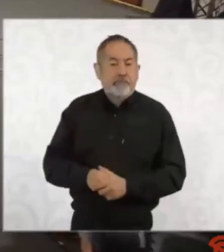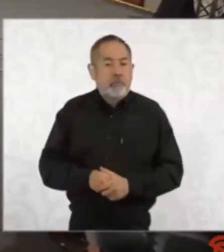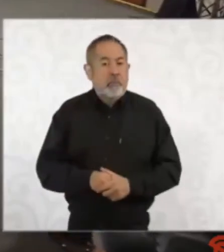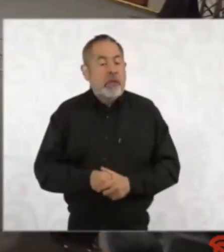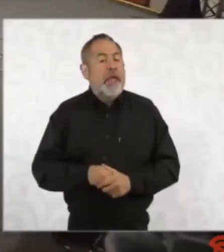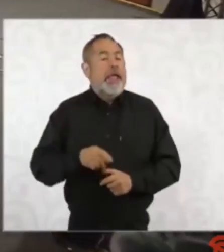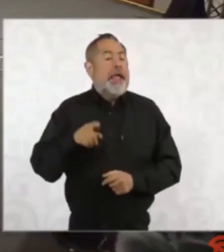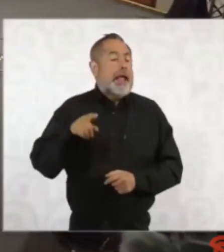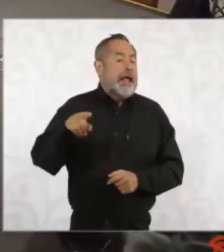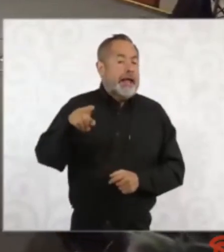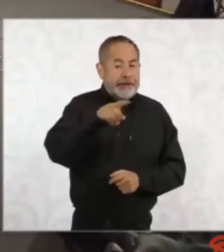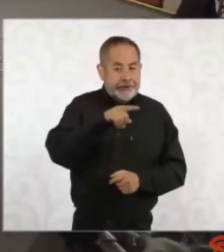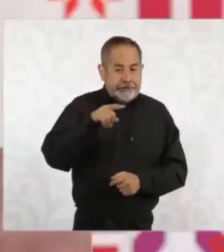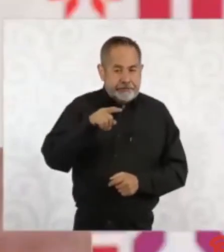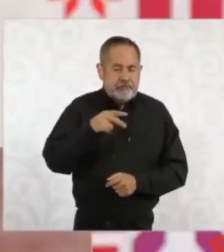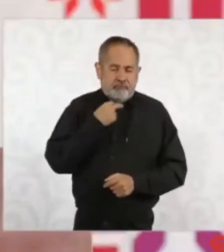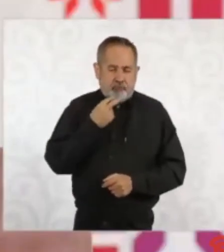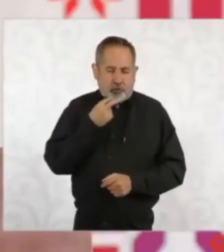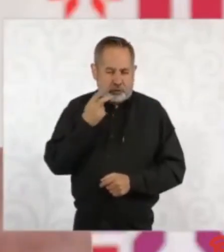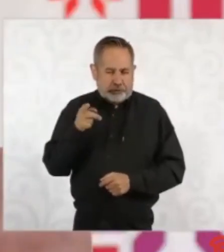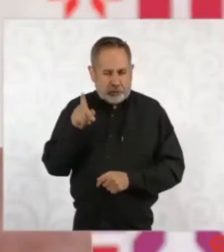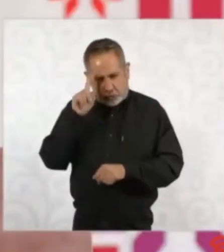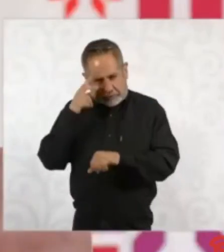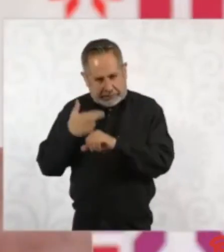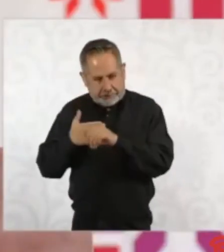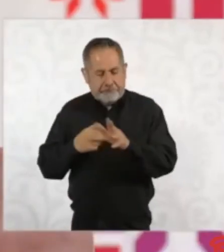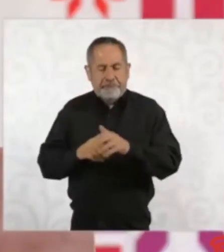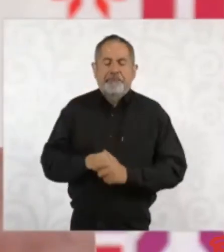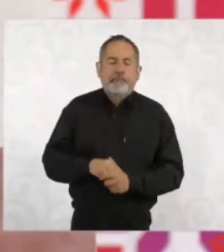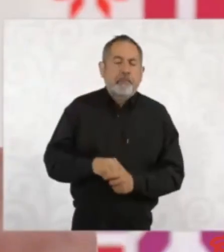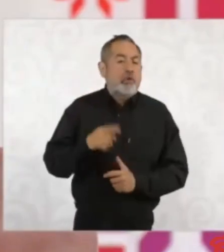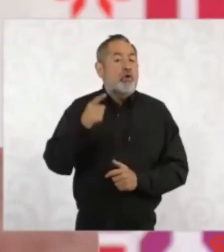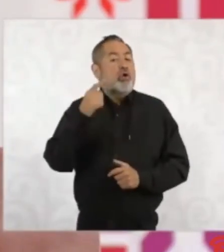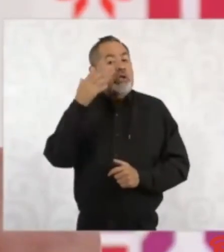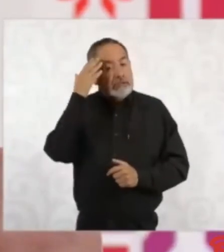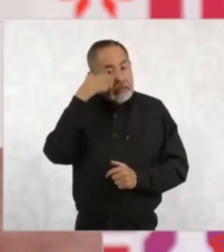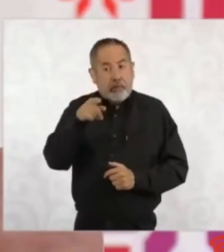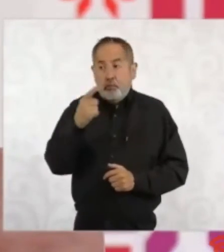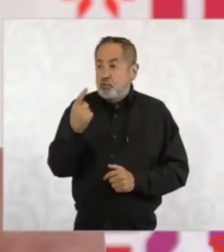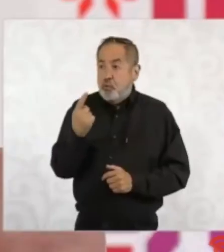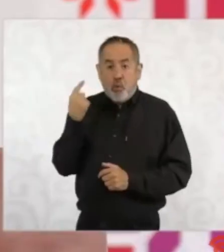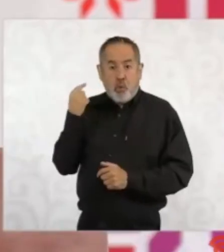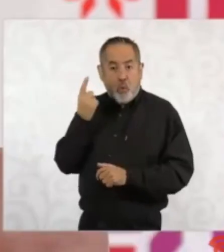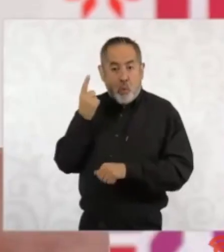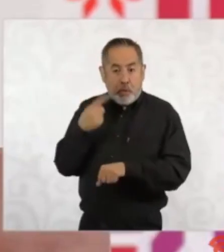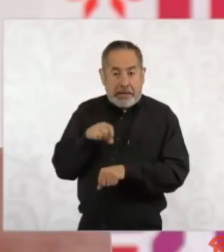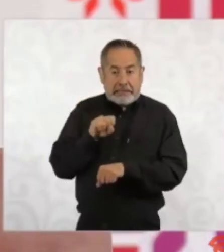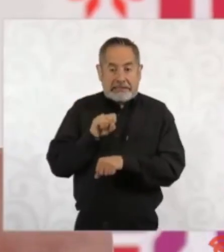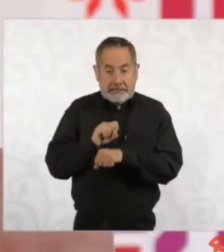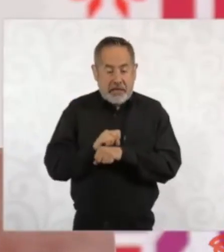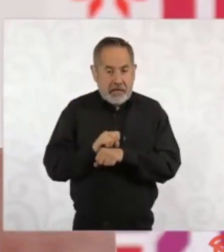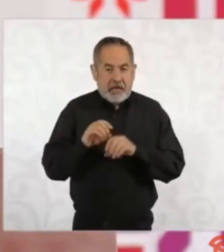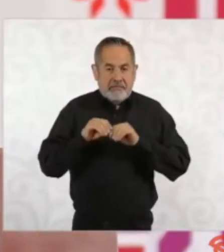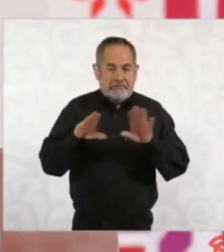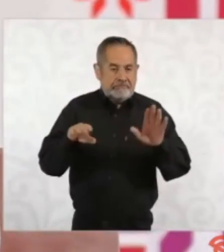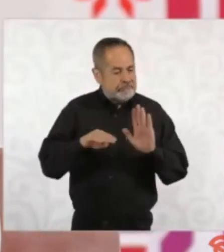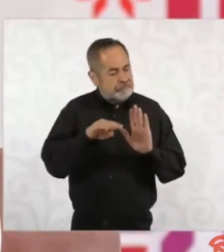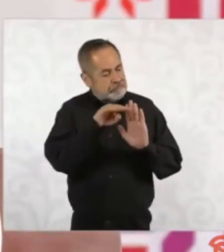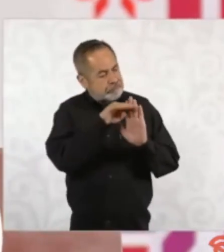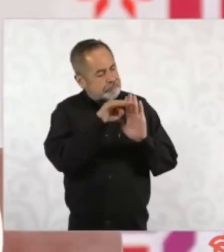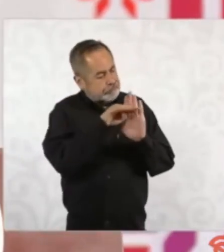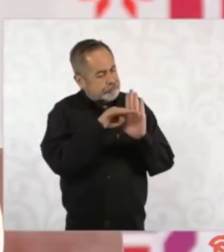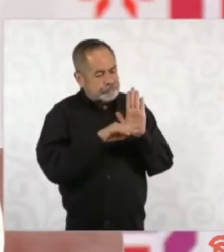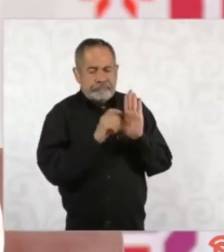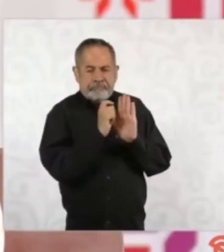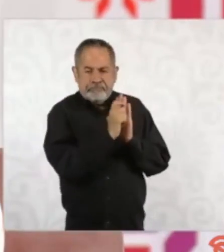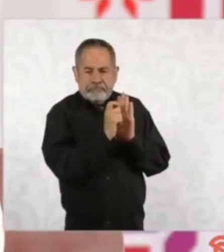Bueno, como aquí todos conocemos, hace una semana dimos a conocer los lineamientos publicados